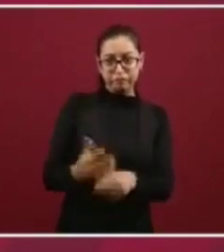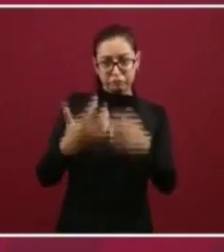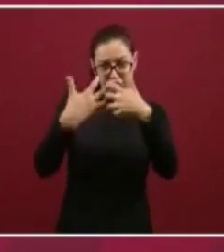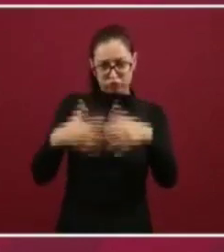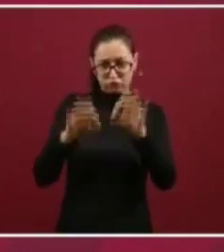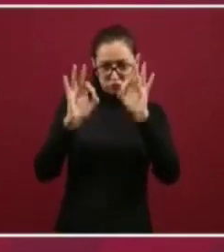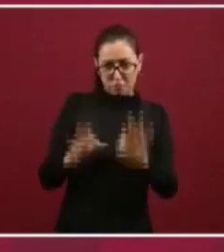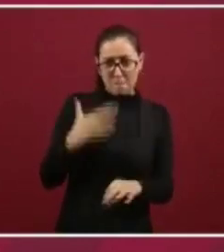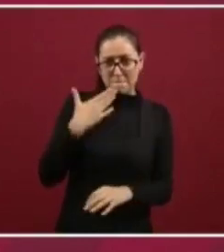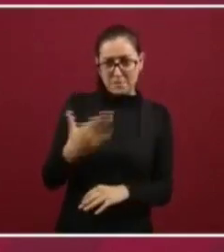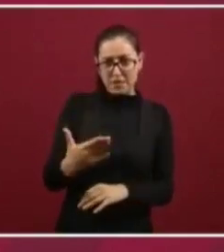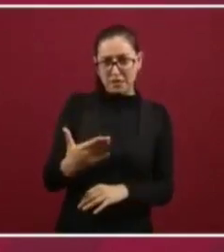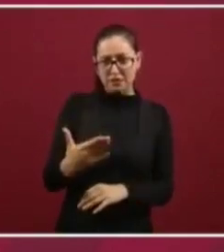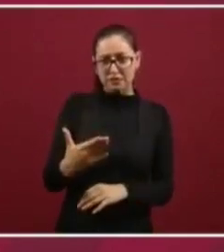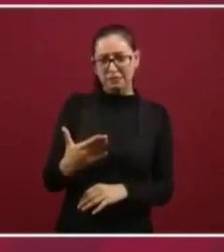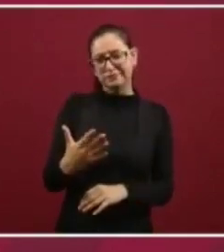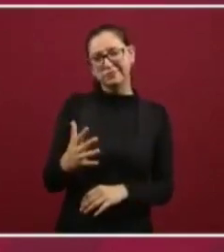también